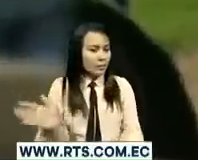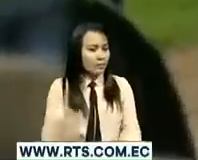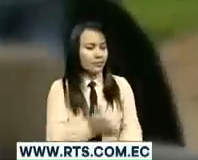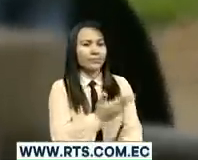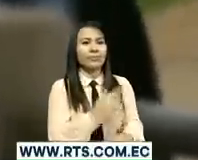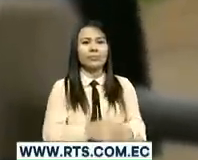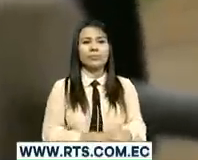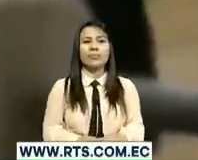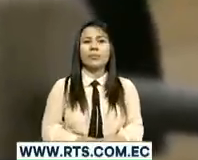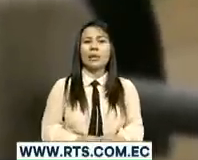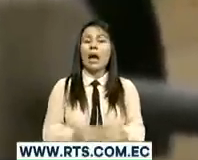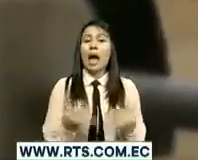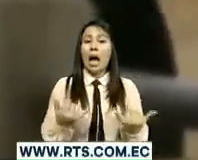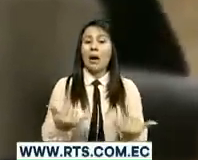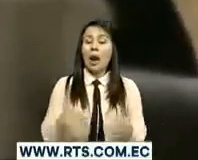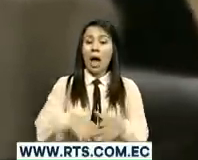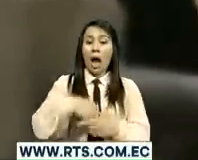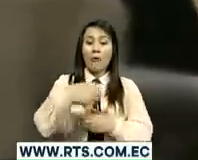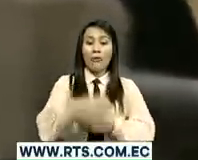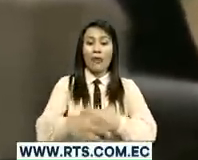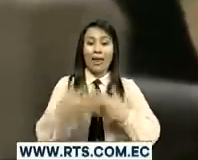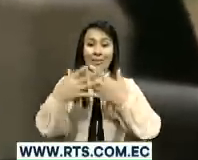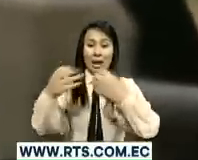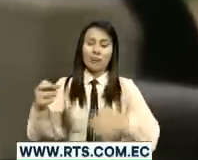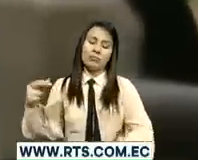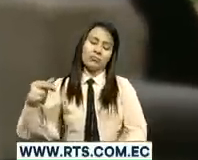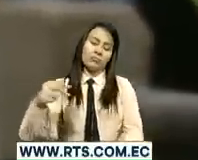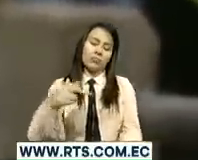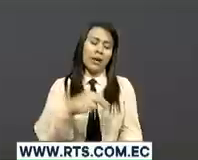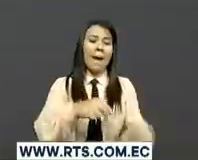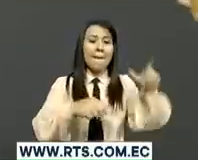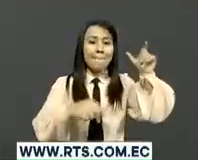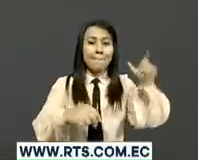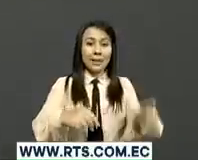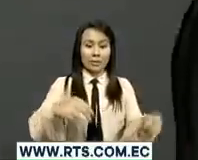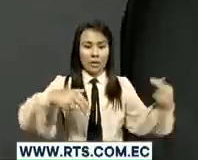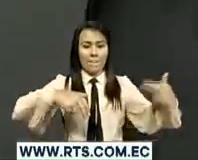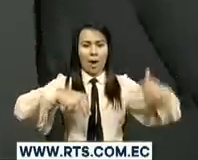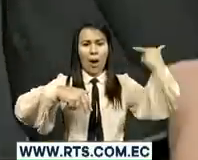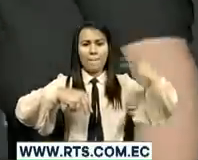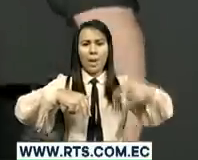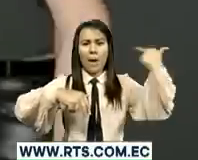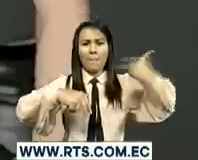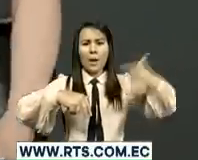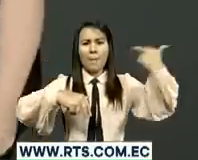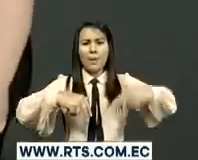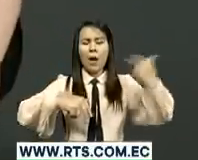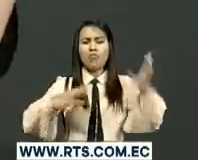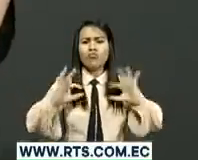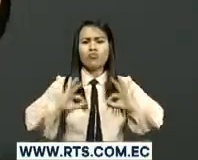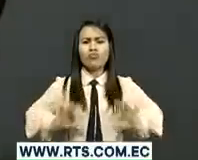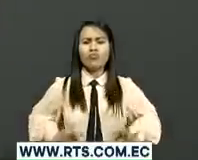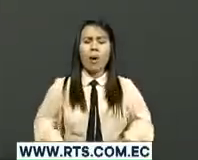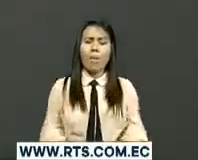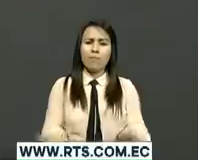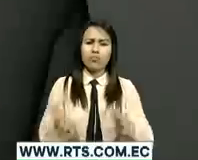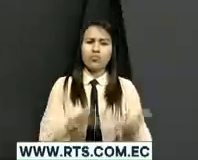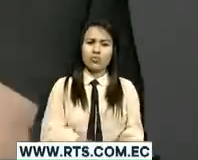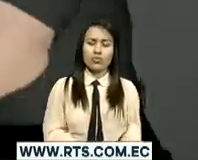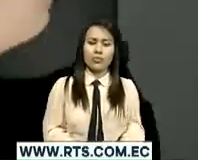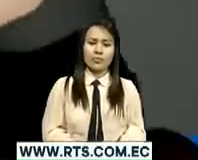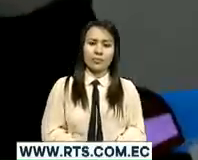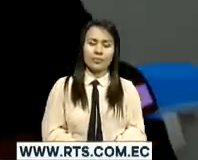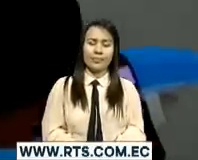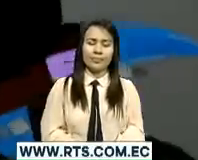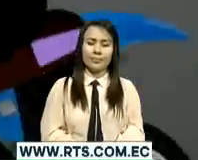asistencia en los exteriores de la penitenciaría del litoral al norte de Guayaquil, sicarios le propinaron algunos disparos que acabaron con